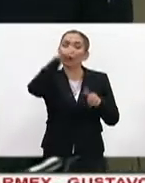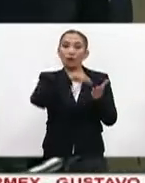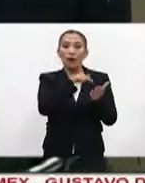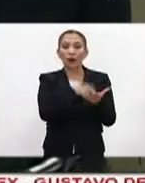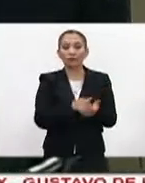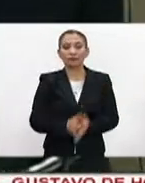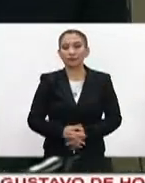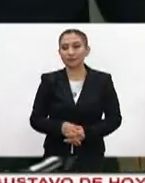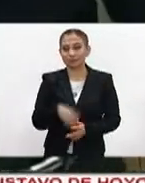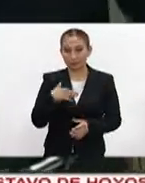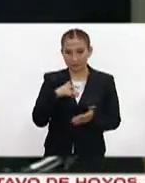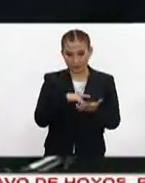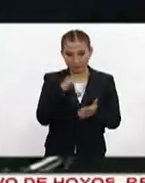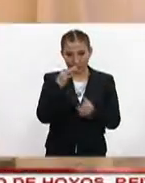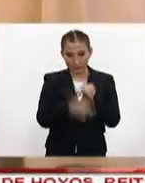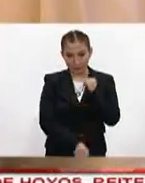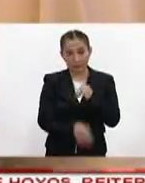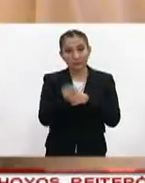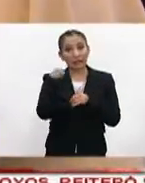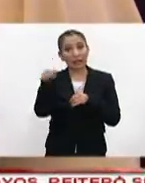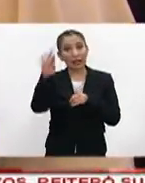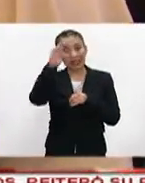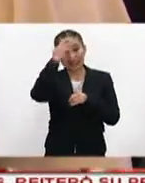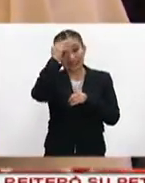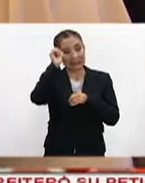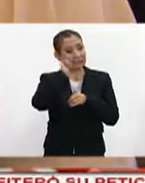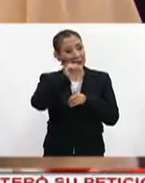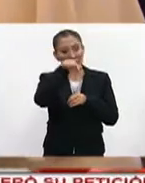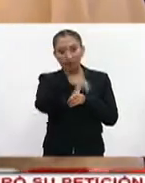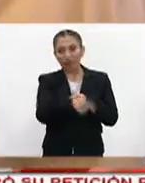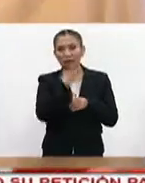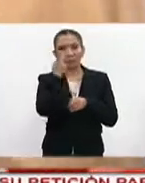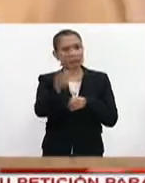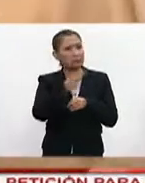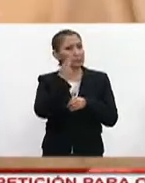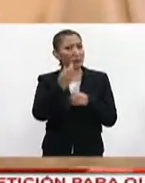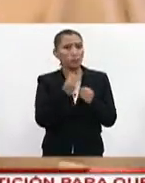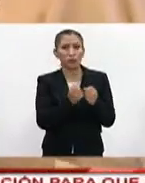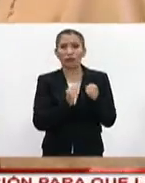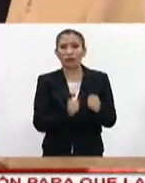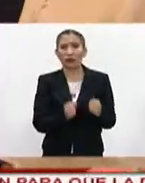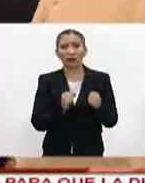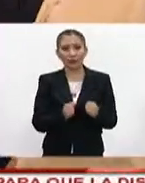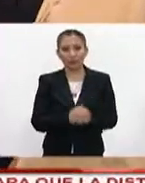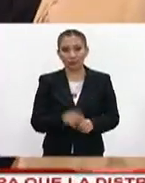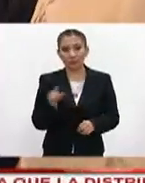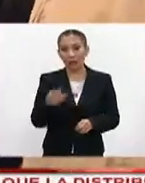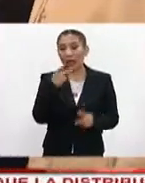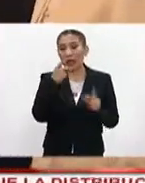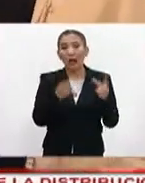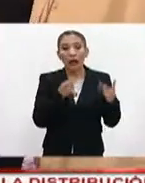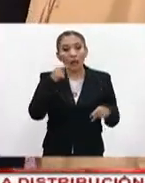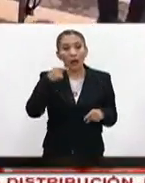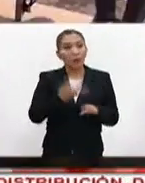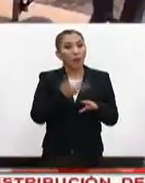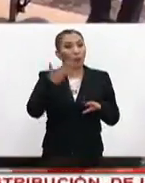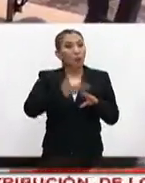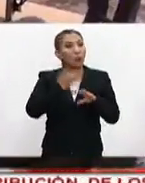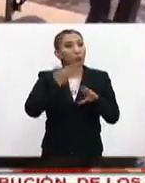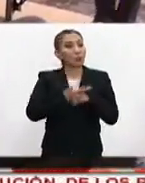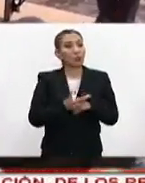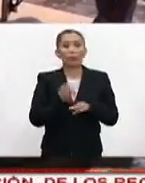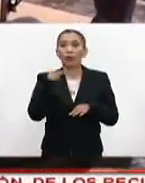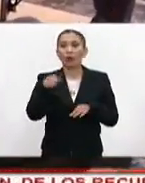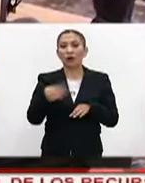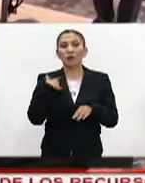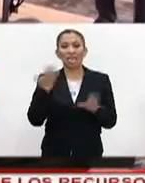Así es, doctor. Finalmente, pues sí, hay que recordar que siempre tuvo declaraciones explosivas, claro, declaraciones mucho en el